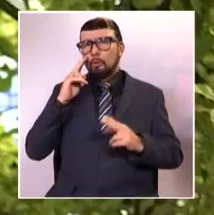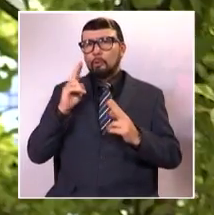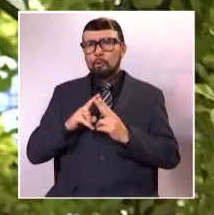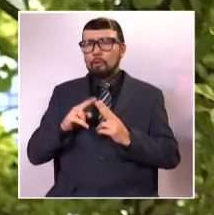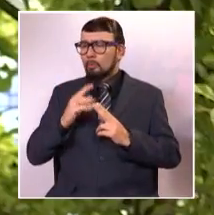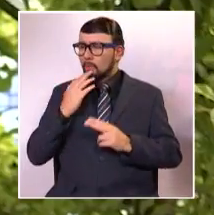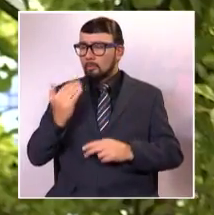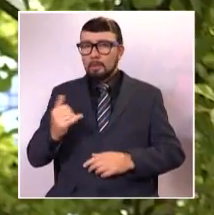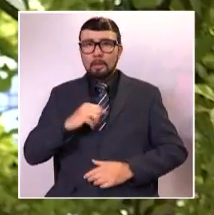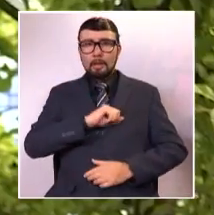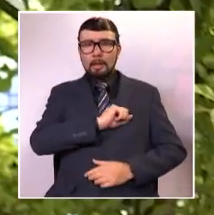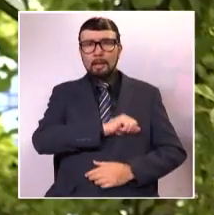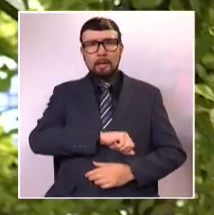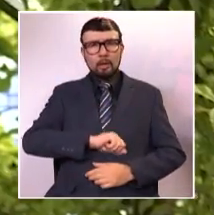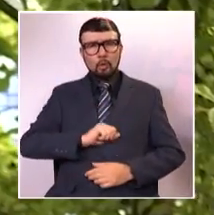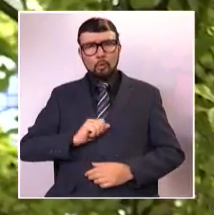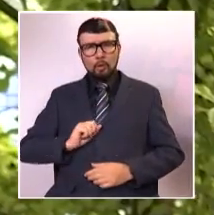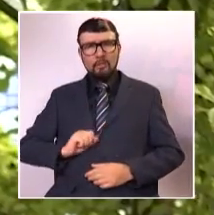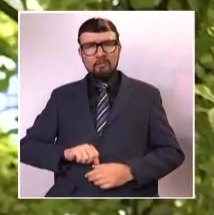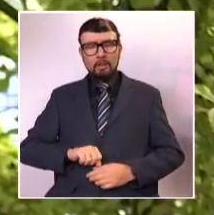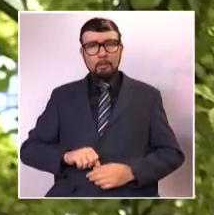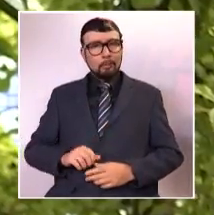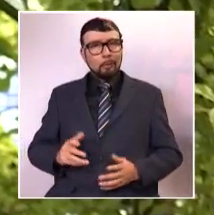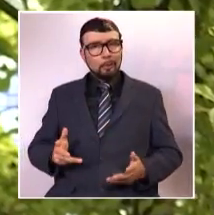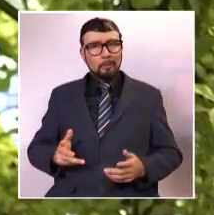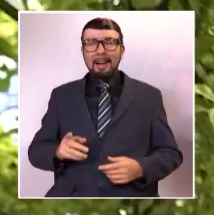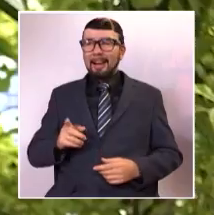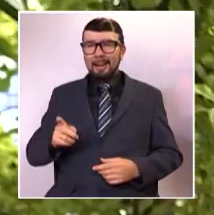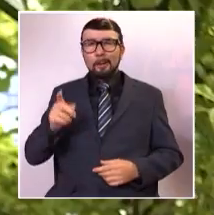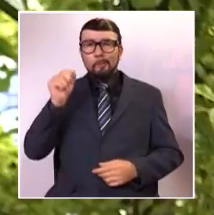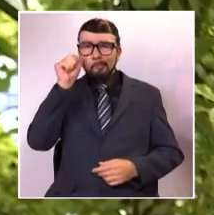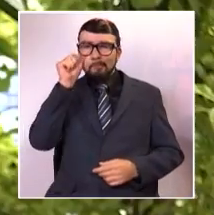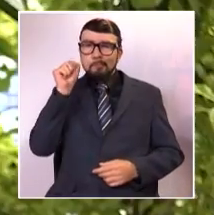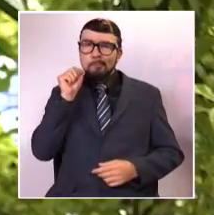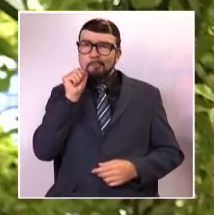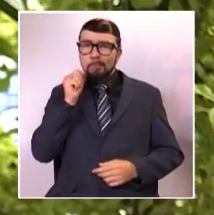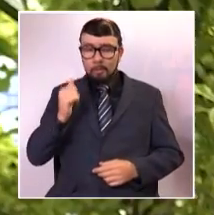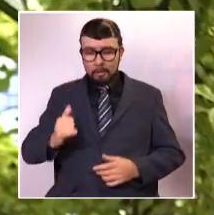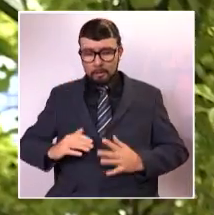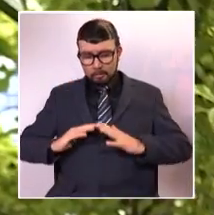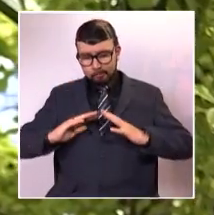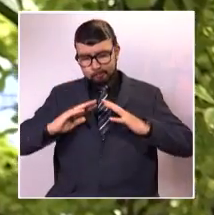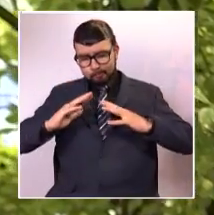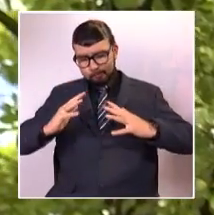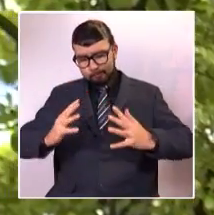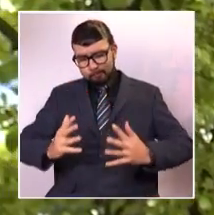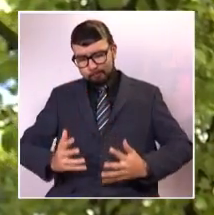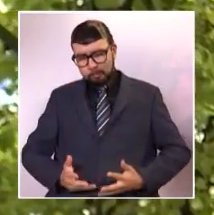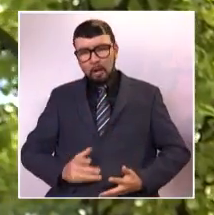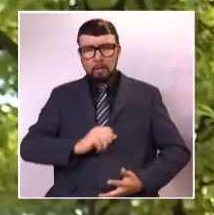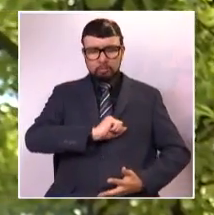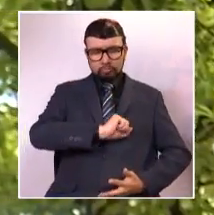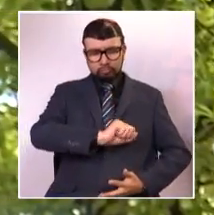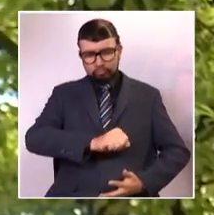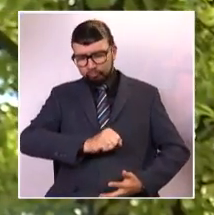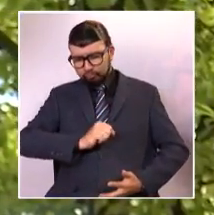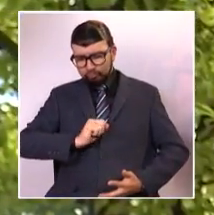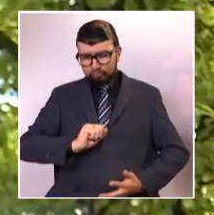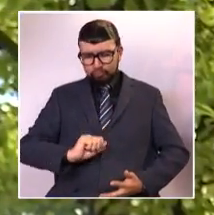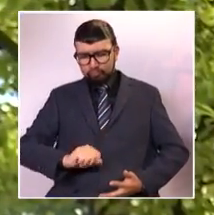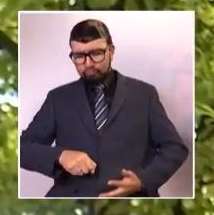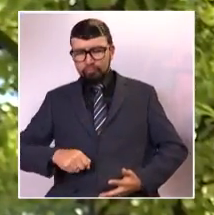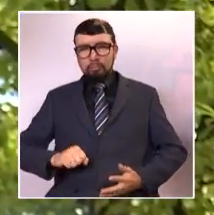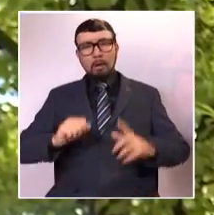ecografía inicialmente por el embarazo, puesto que es el estudio ideal para ver los órganos, la